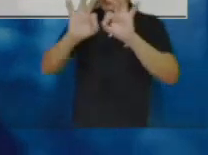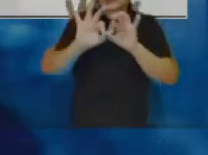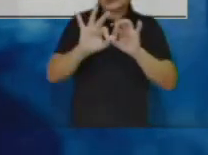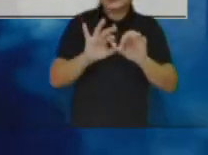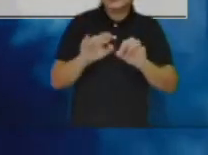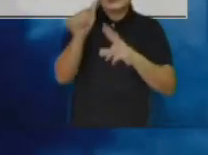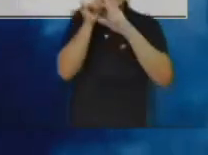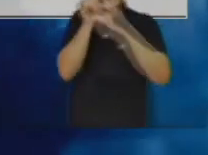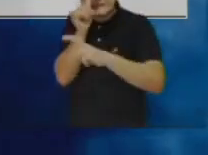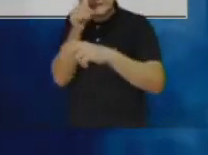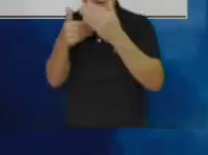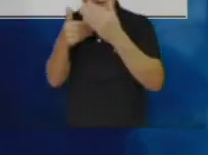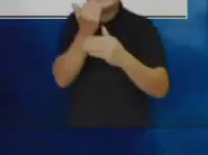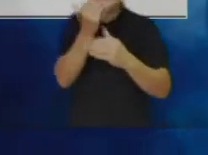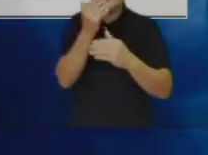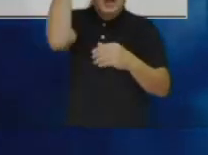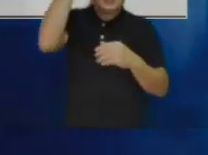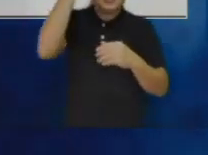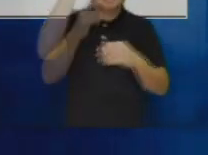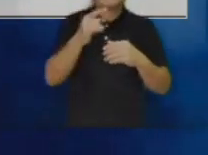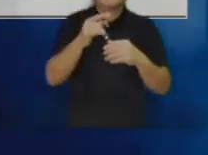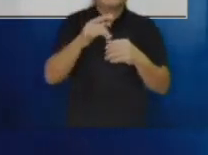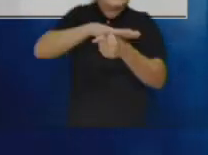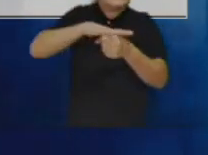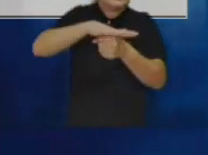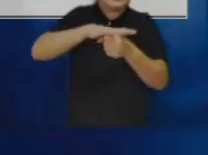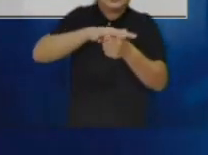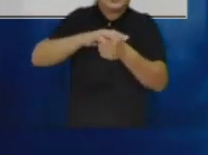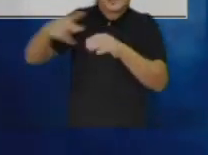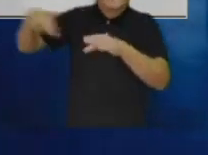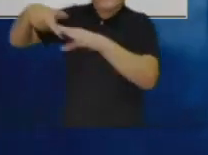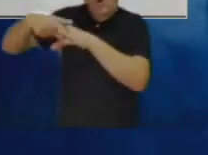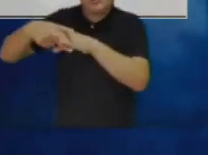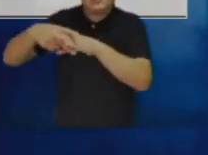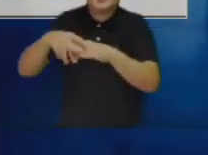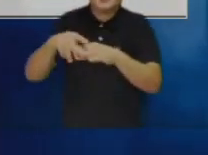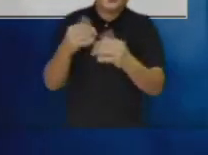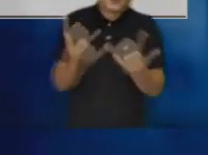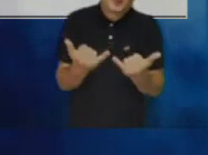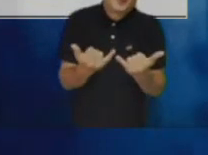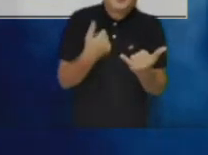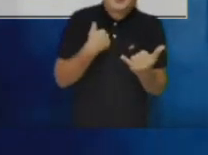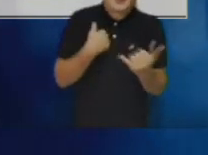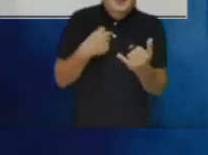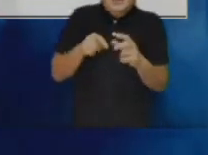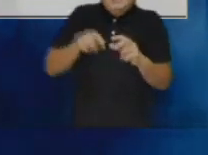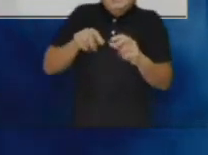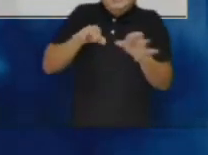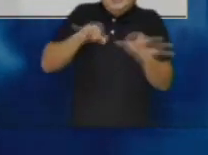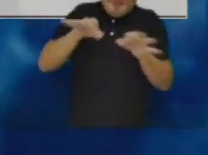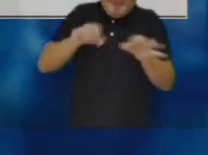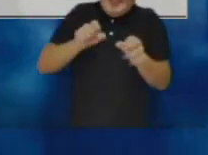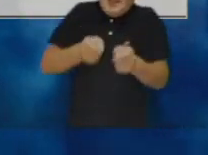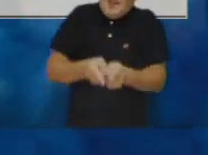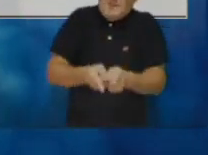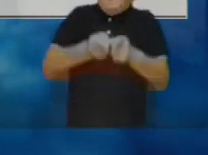de interferencias, no creo que tenga tiempo para entrar en detalle en cada uno de ellos, sino sencillamente ponerlo de